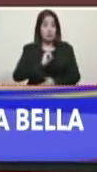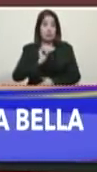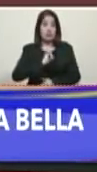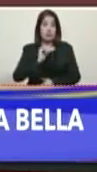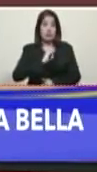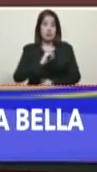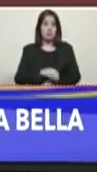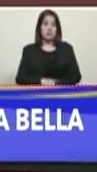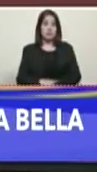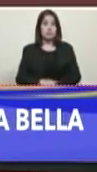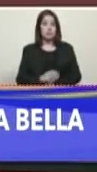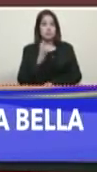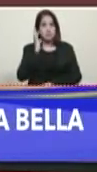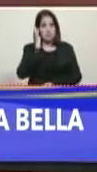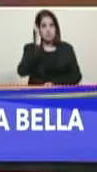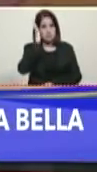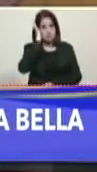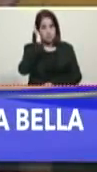descolonización cultural